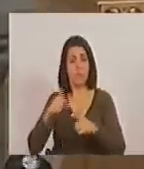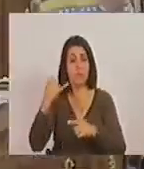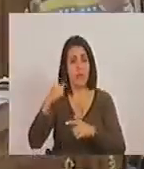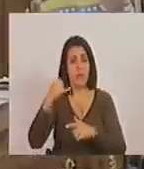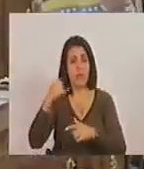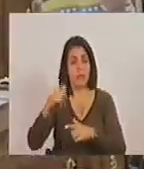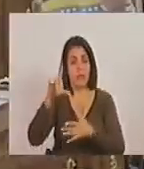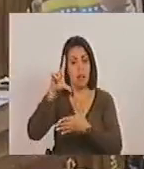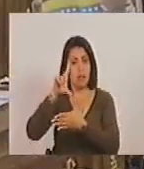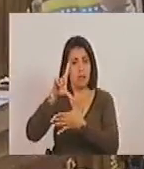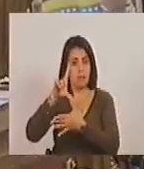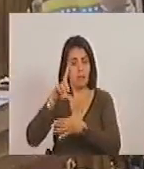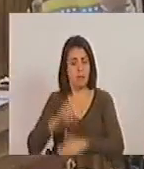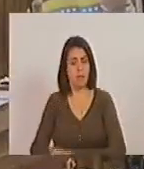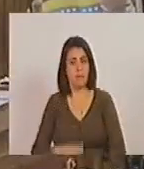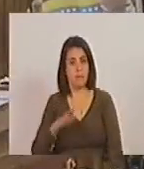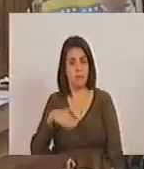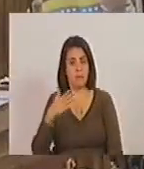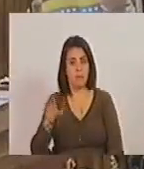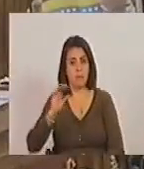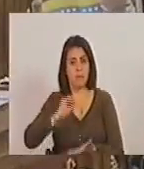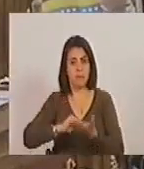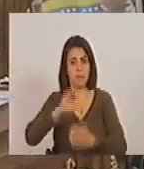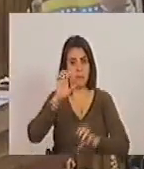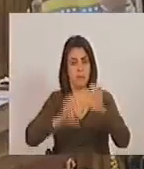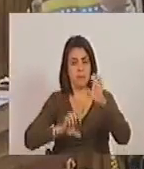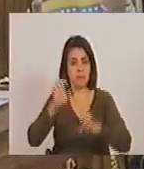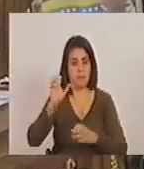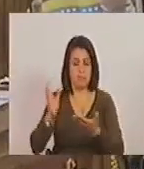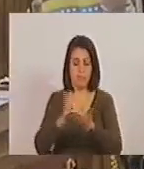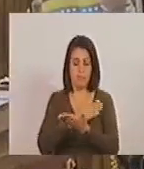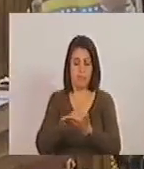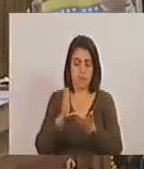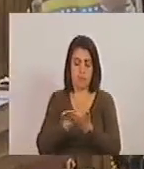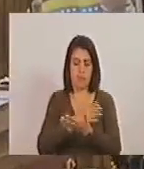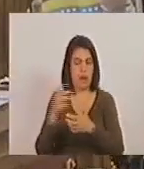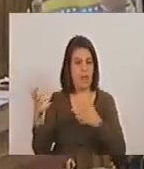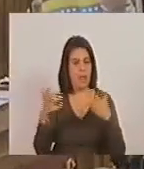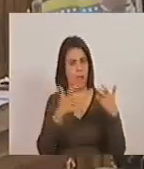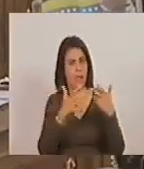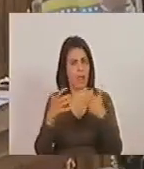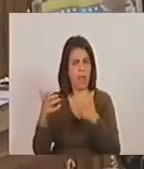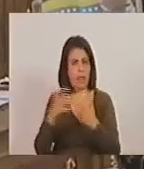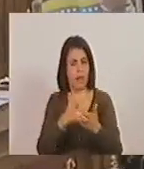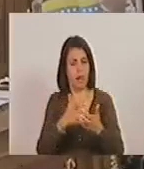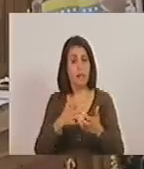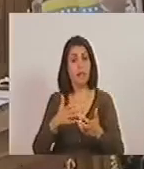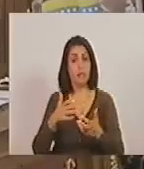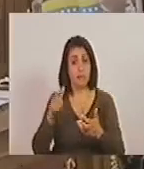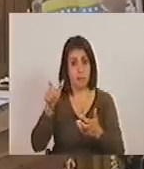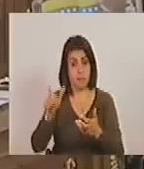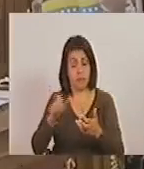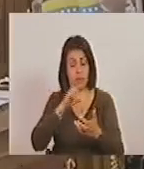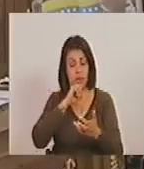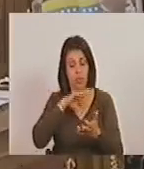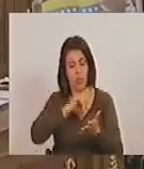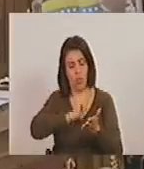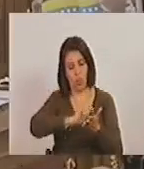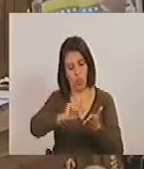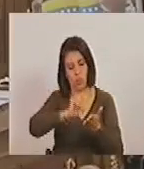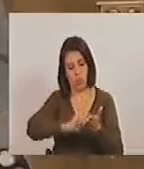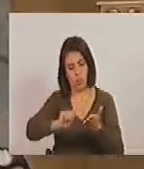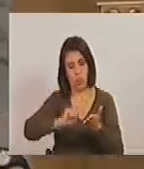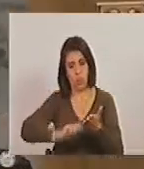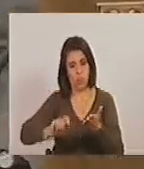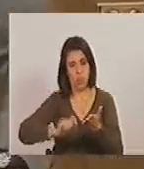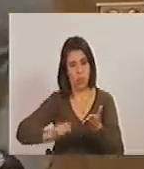latinoamericana. Cuando se revisaron las tesis del regreso de la guerra, Argelia puso su biografía sobre